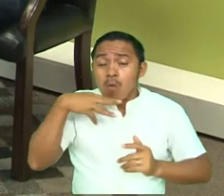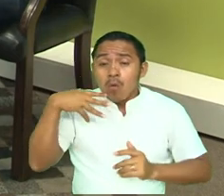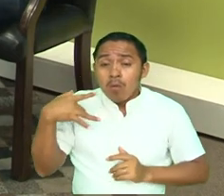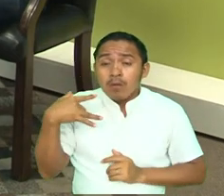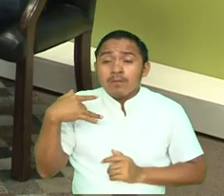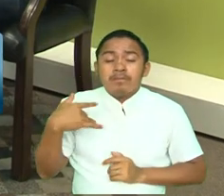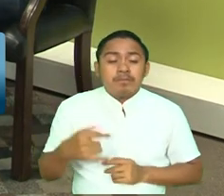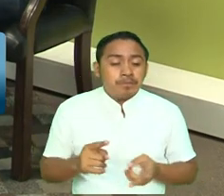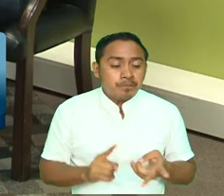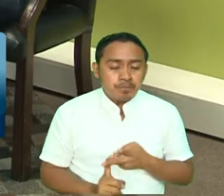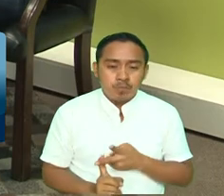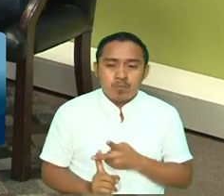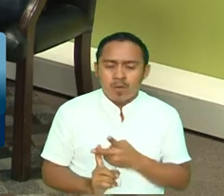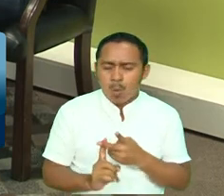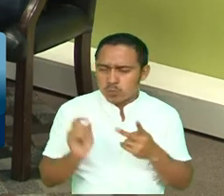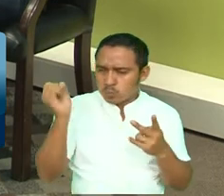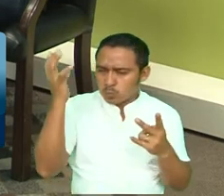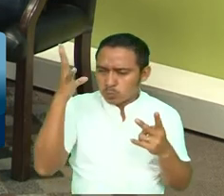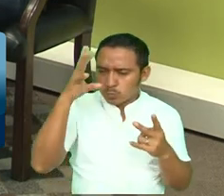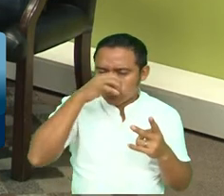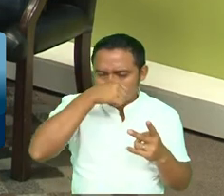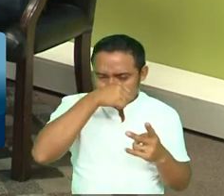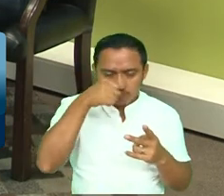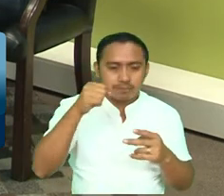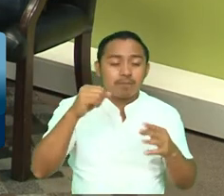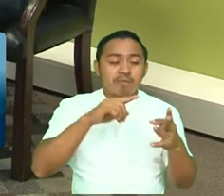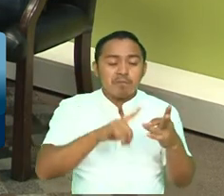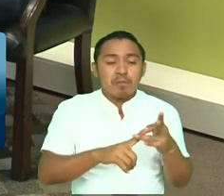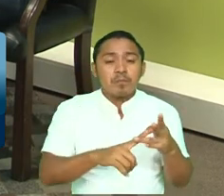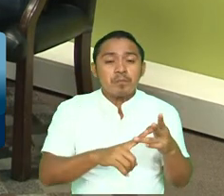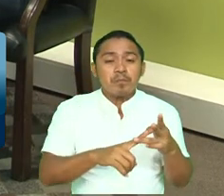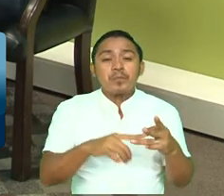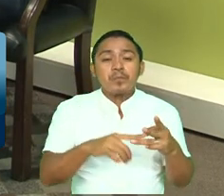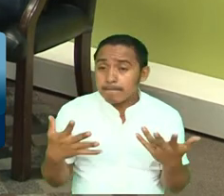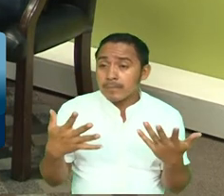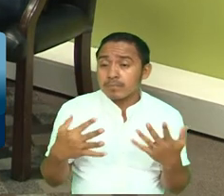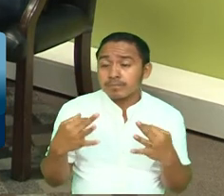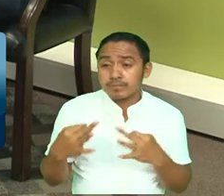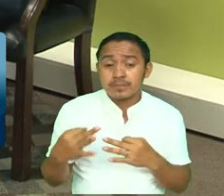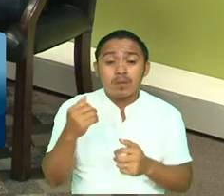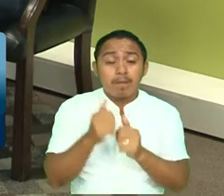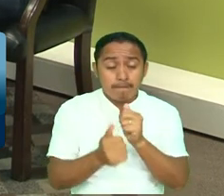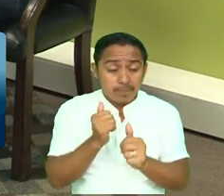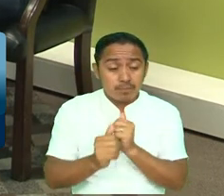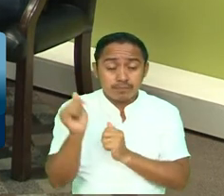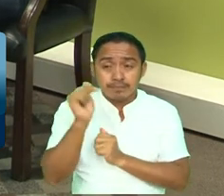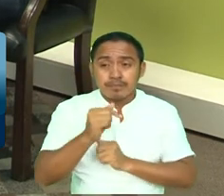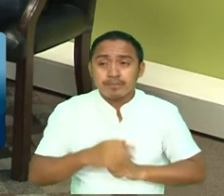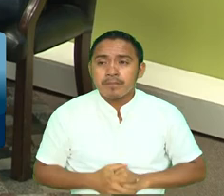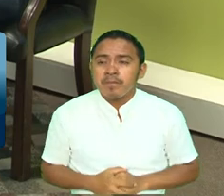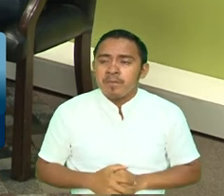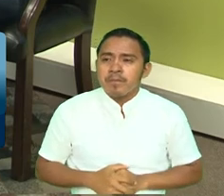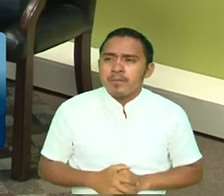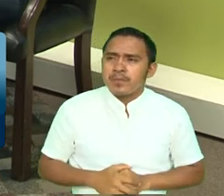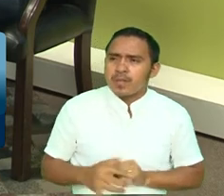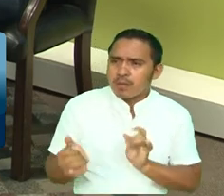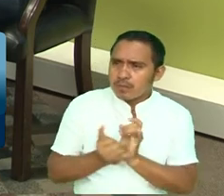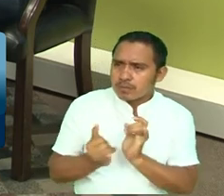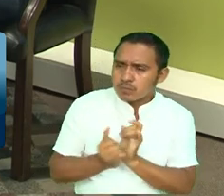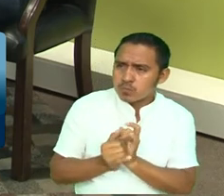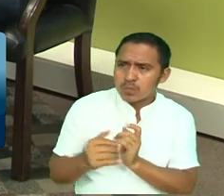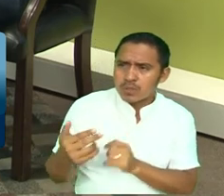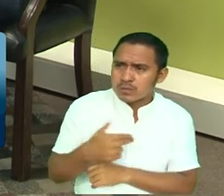mayor oscuro se mira, ya sabemos que ahí hay mayor concentración de glándula, ¿verdad? Ahí está el mayor problema ahí. Ya. Esto también sirve como diagnóstico,